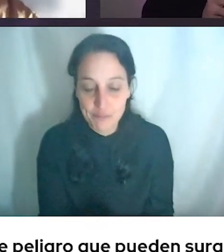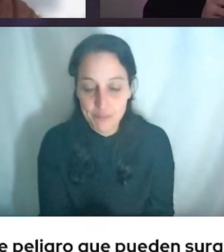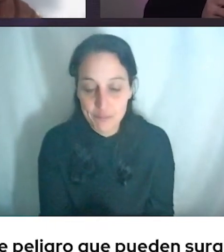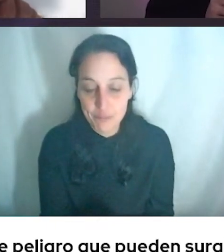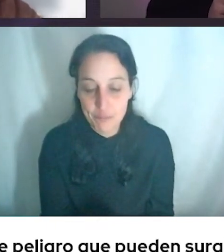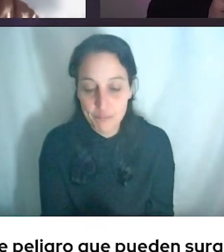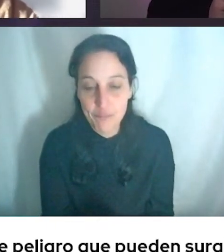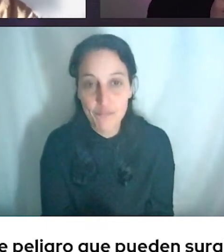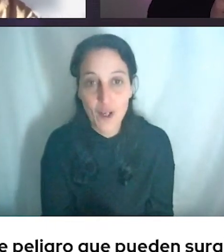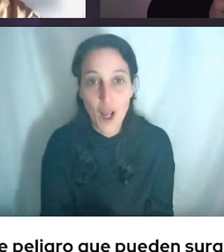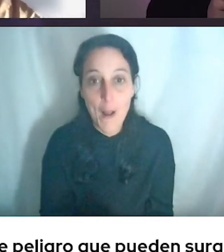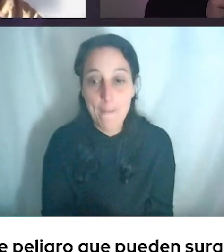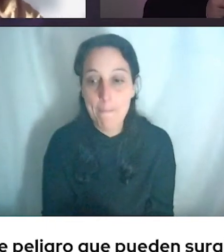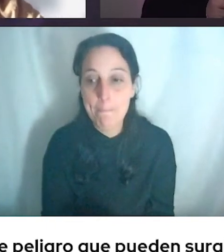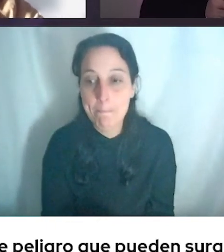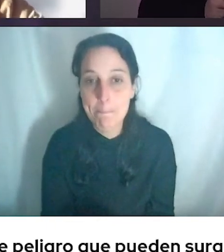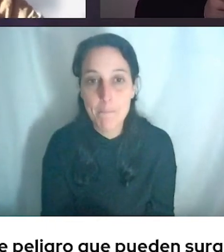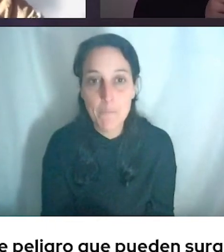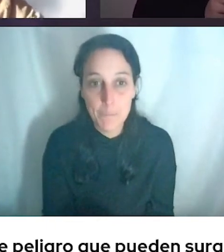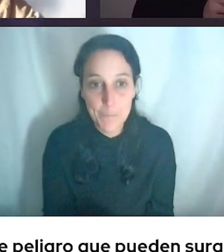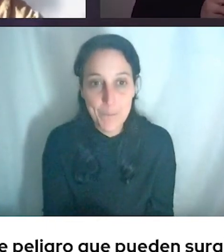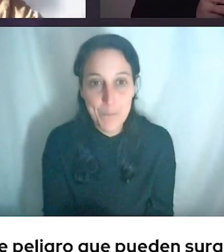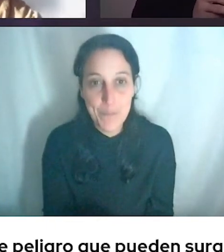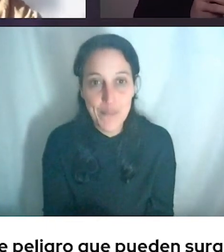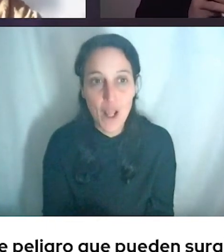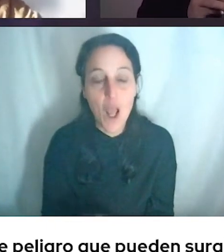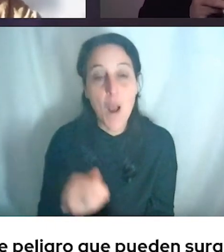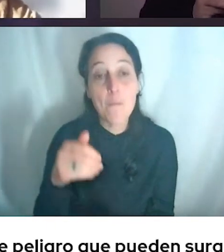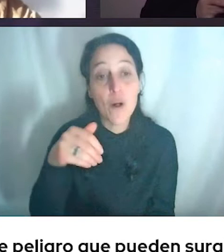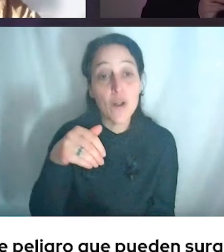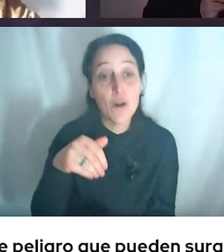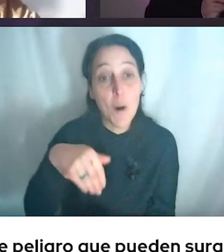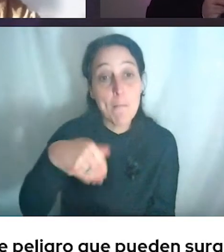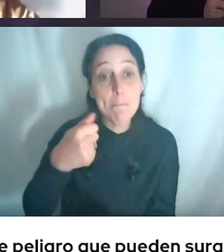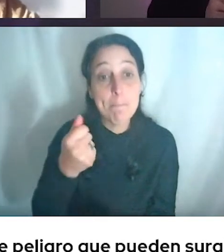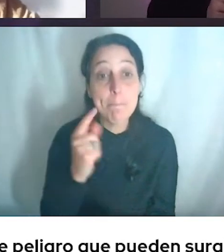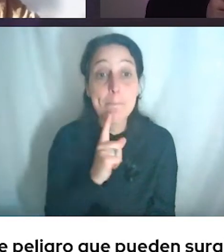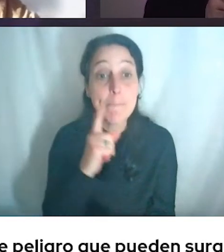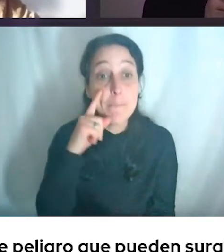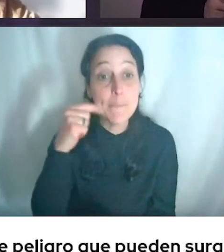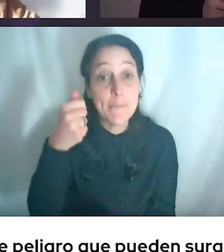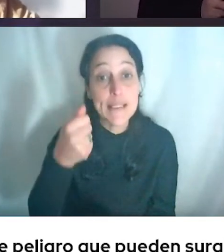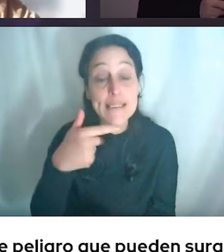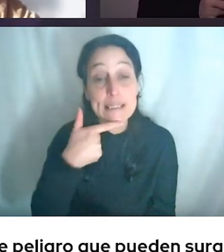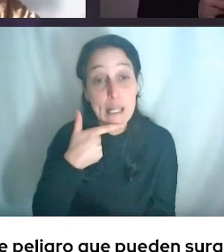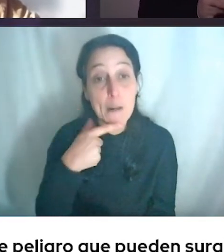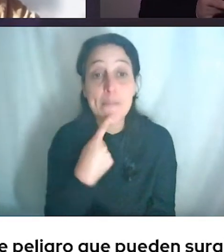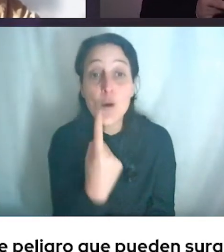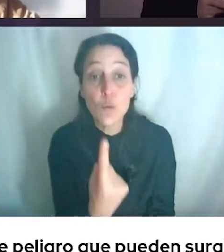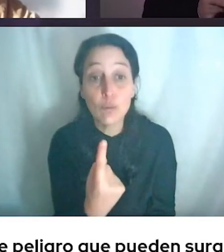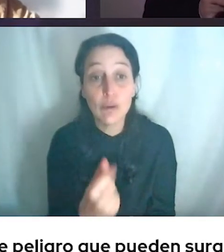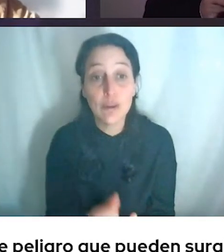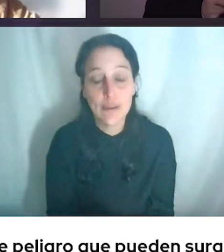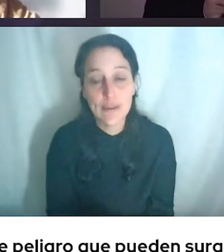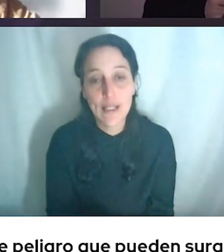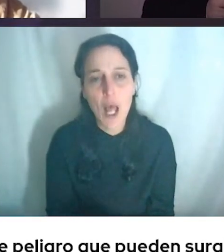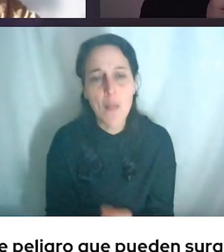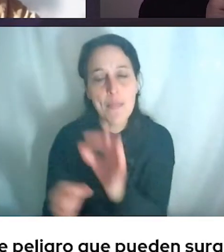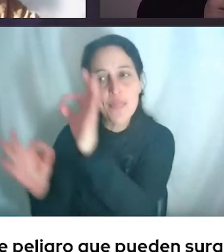Ver. Bueno, quizás hay una pregunta ahí de Matías. Matías. Los proyectos